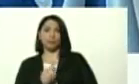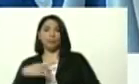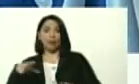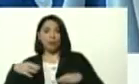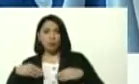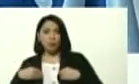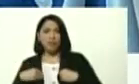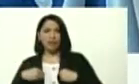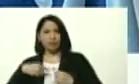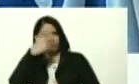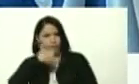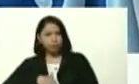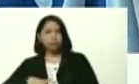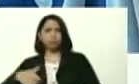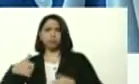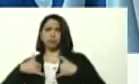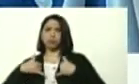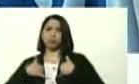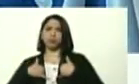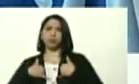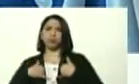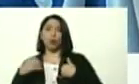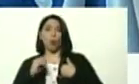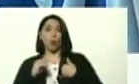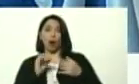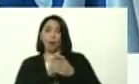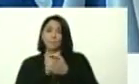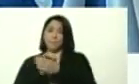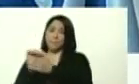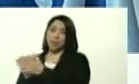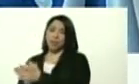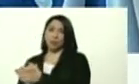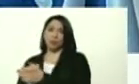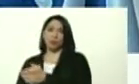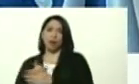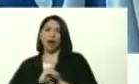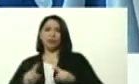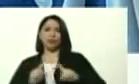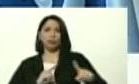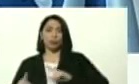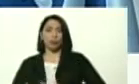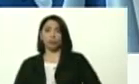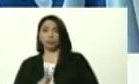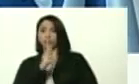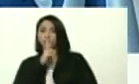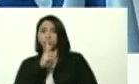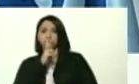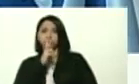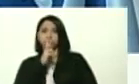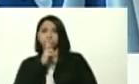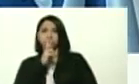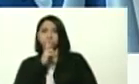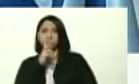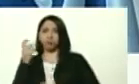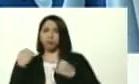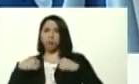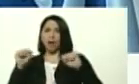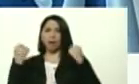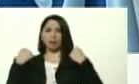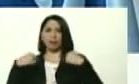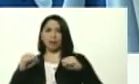asumiendo él o su colega de acción punible, las